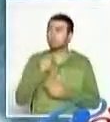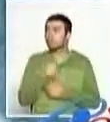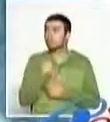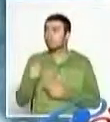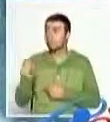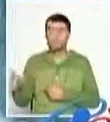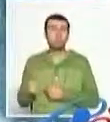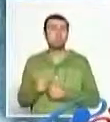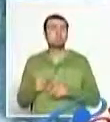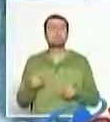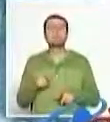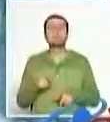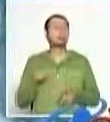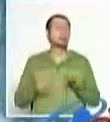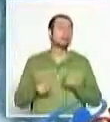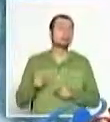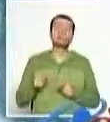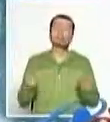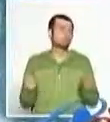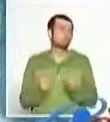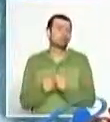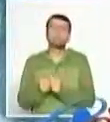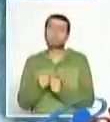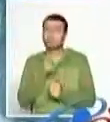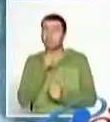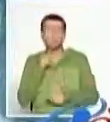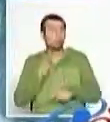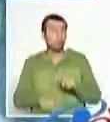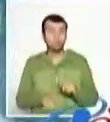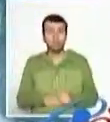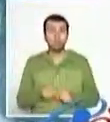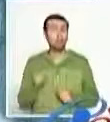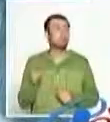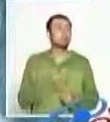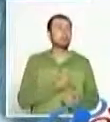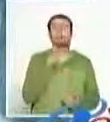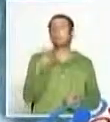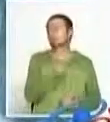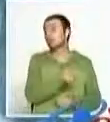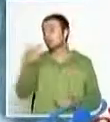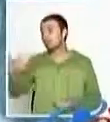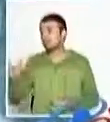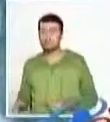muchas veces él no puede estar con nosotros, porque es que te digo que